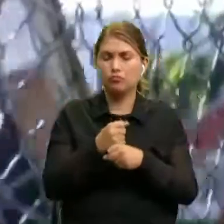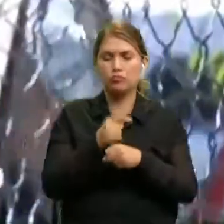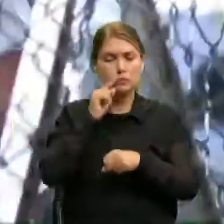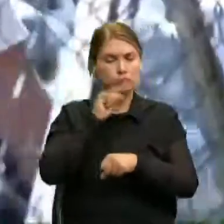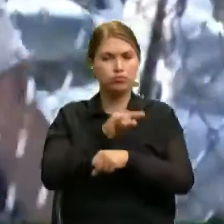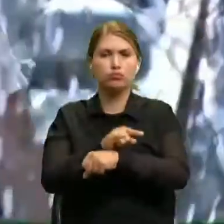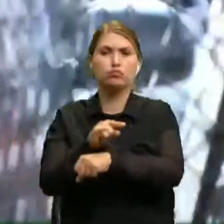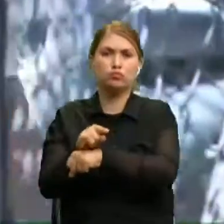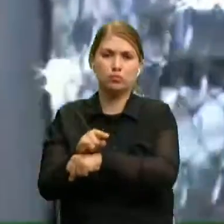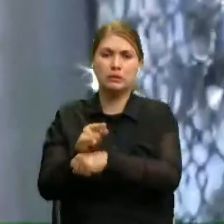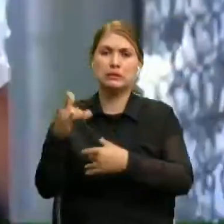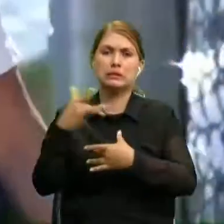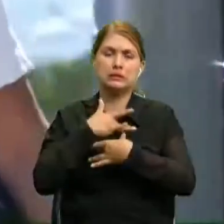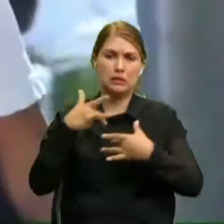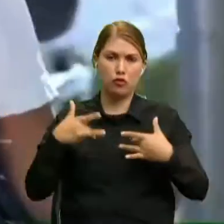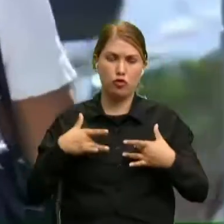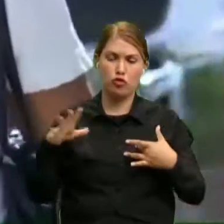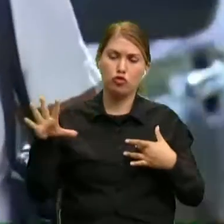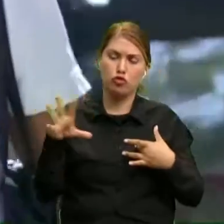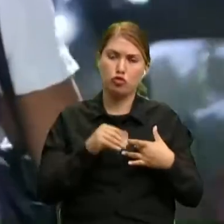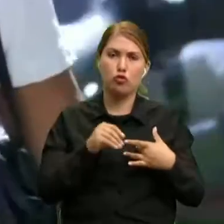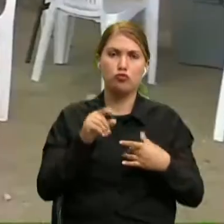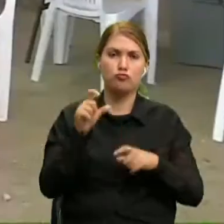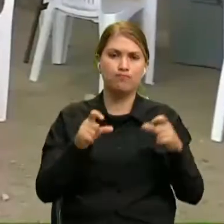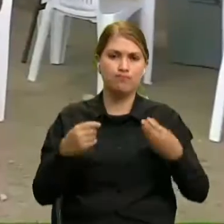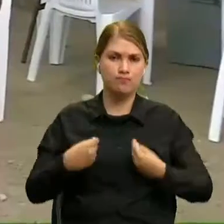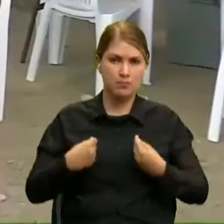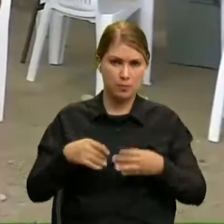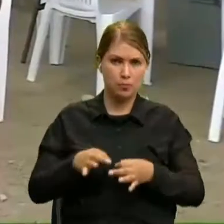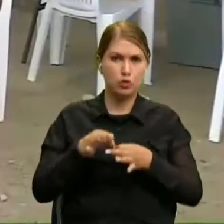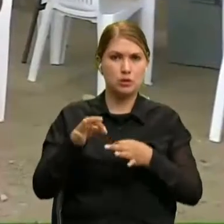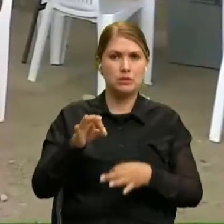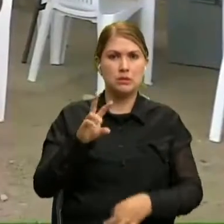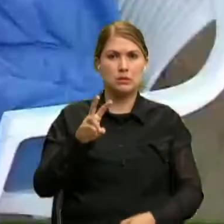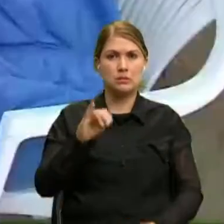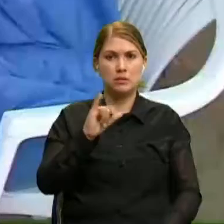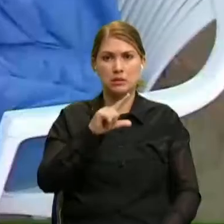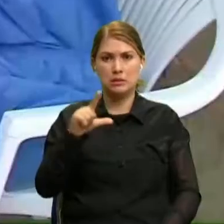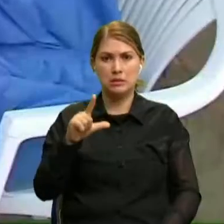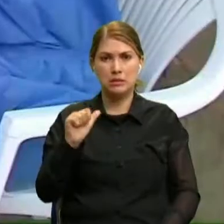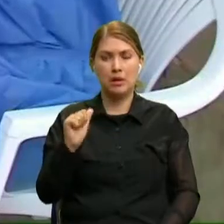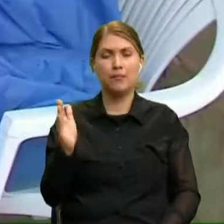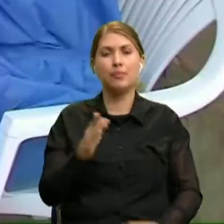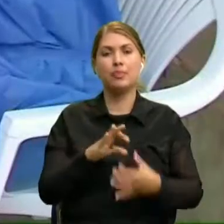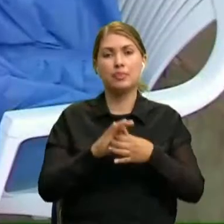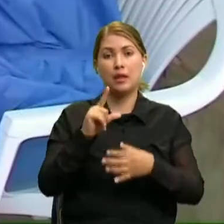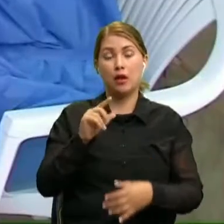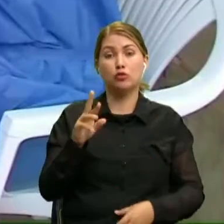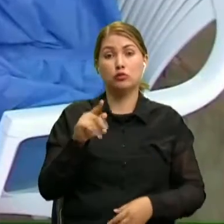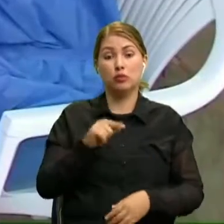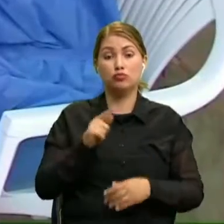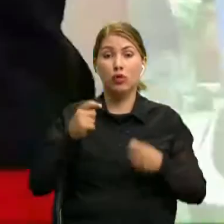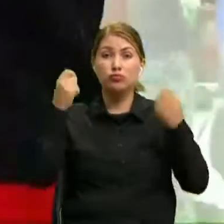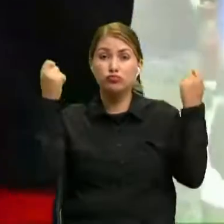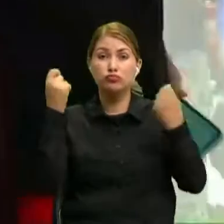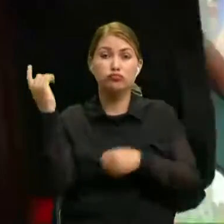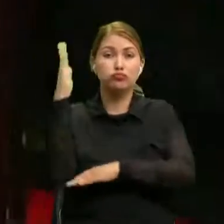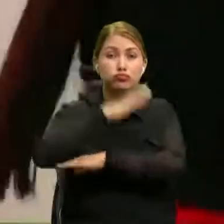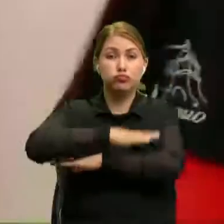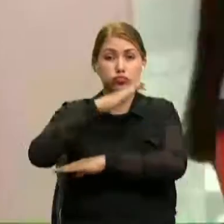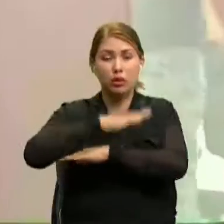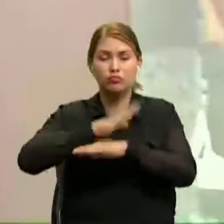velar por la salud de todos los rosarienses. En las jornadas lideradas por las autoridades de salud departamental y